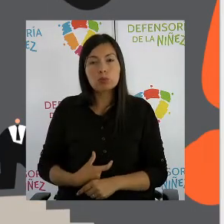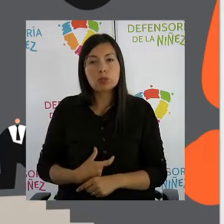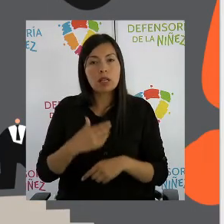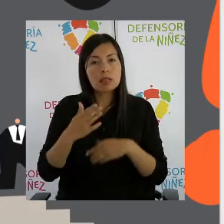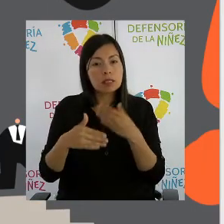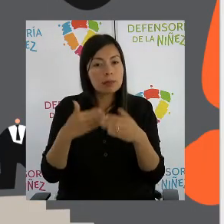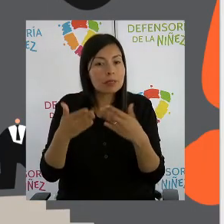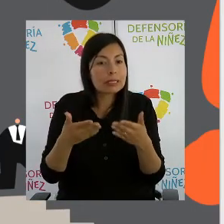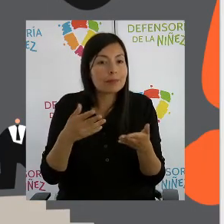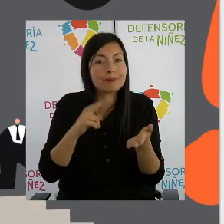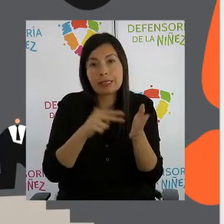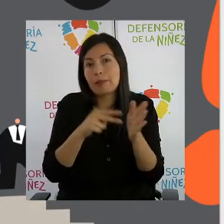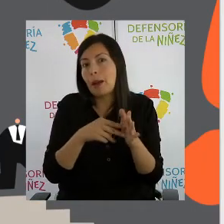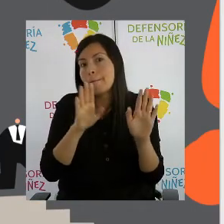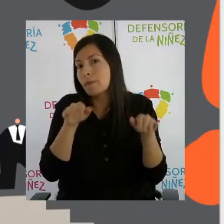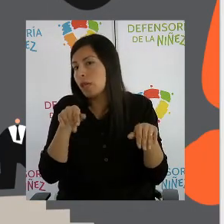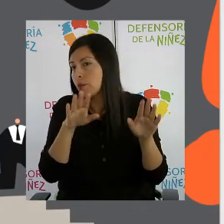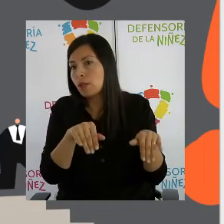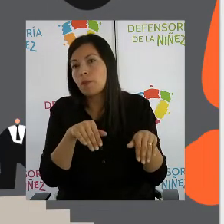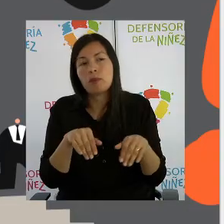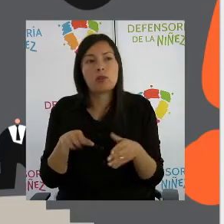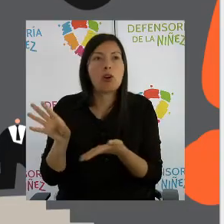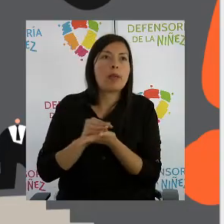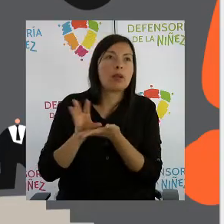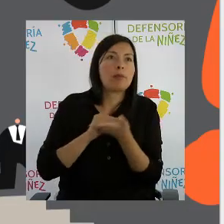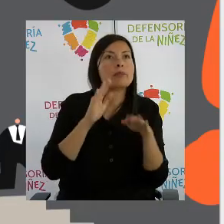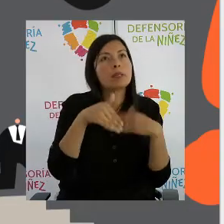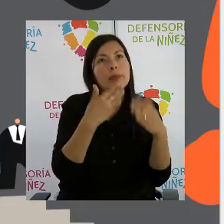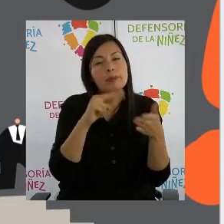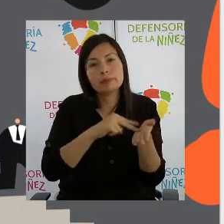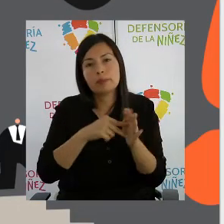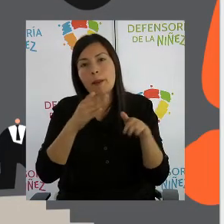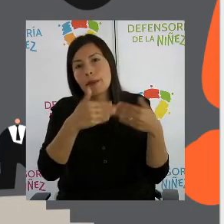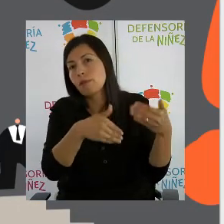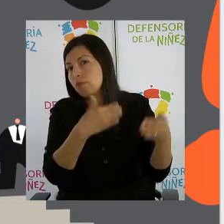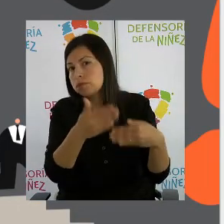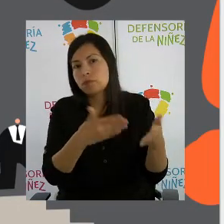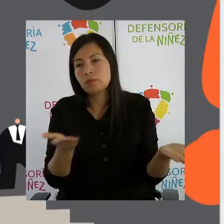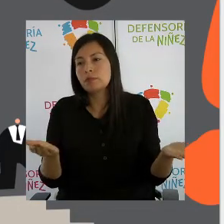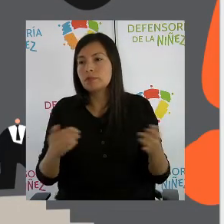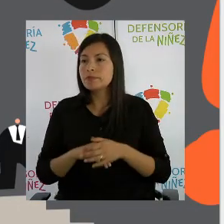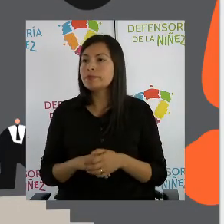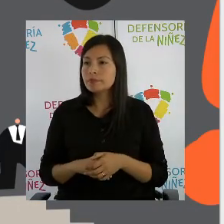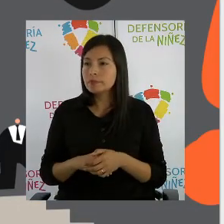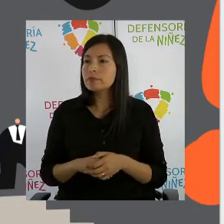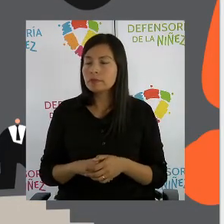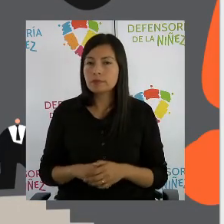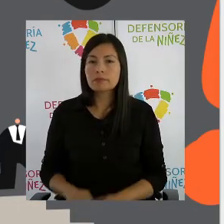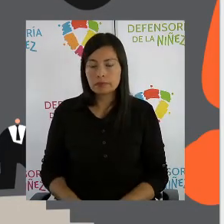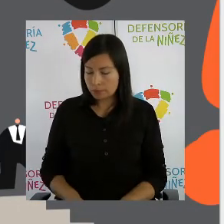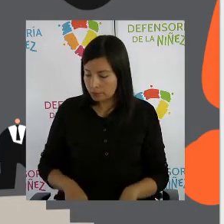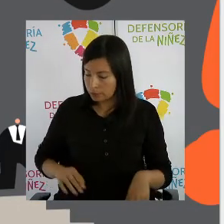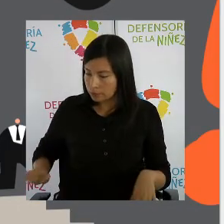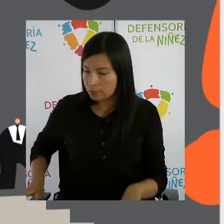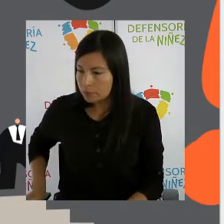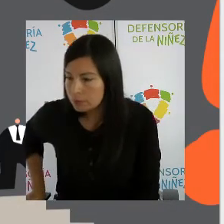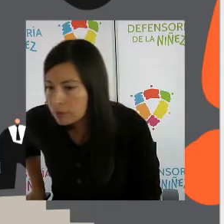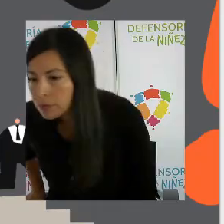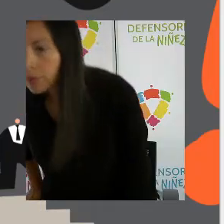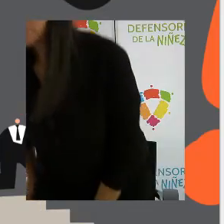las mismas consecuencias. Ese es un hecho evidente. No en este ámbito, sino que en cualquier otro. Y nuestro llamado entonces es a que